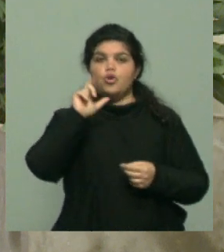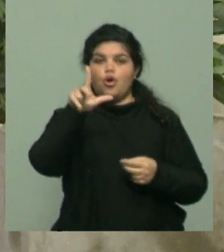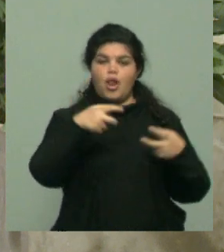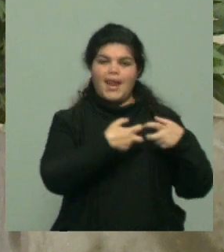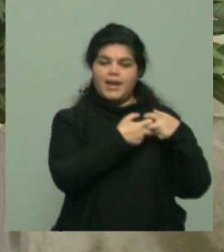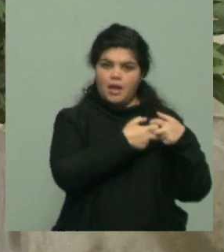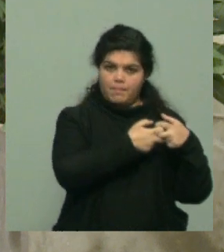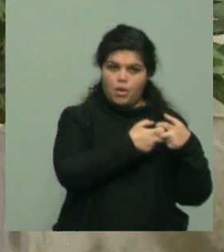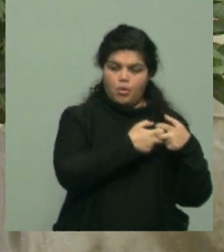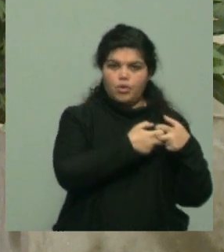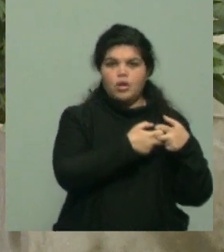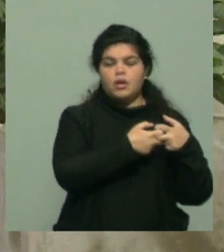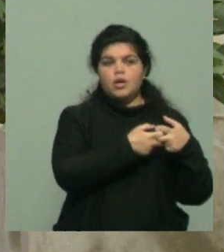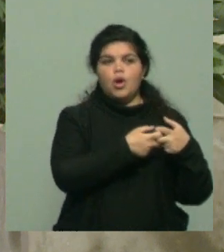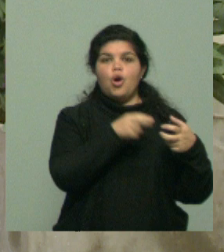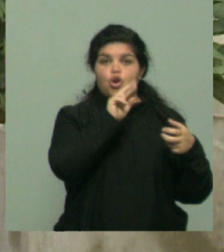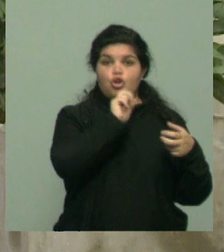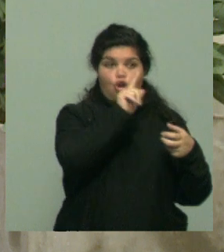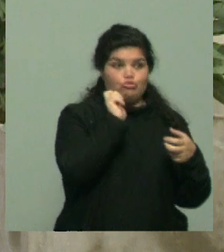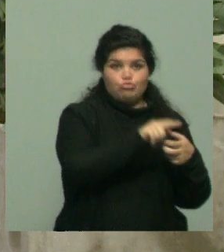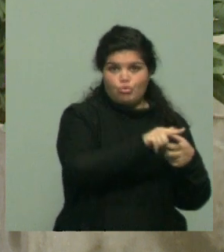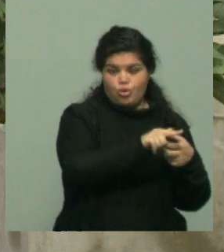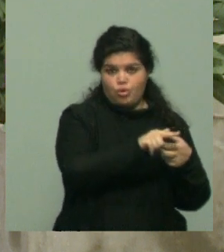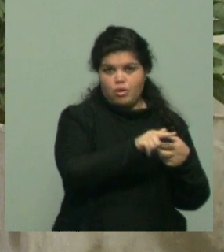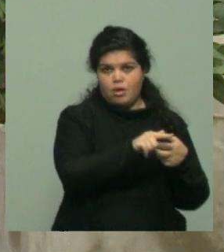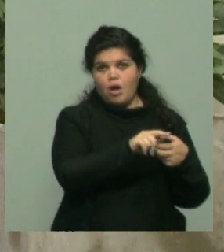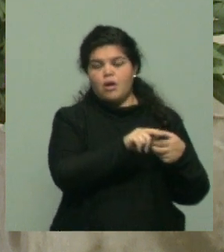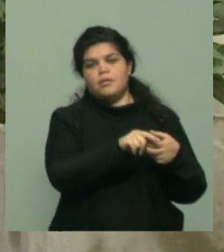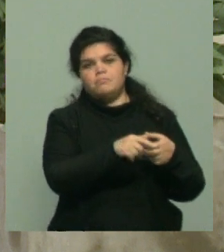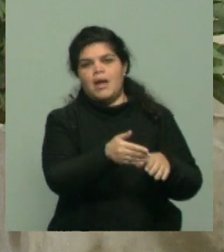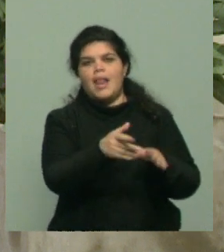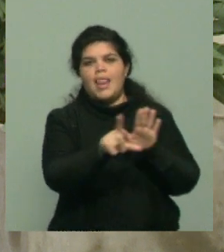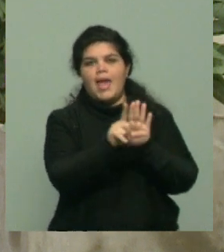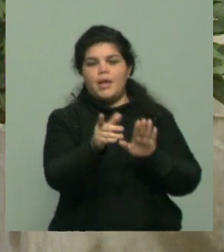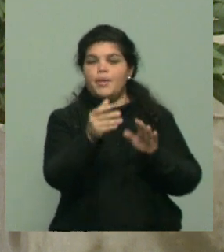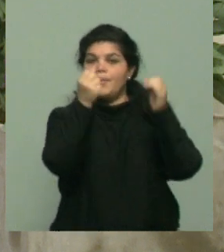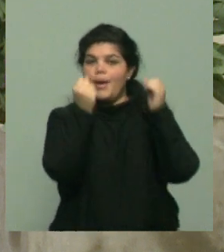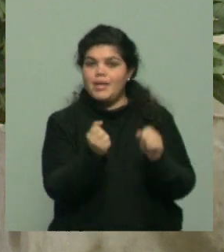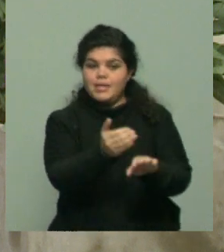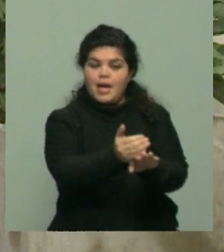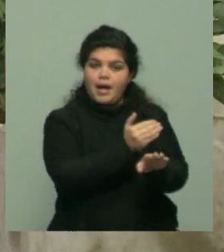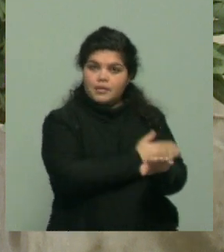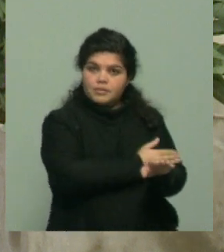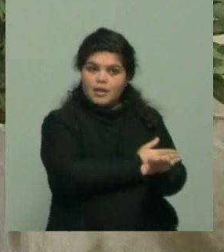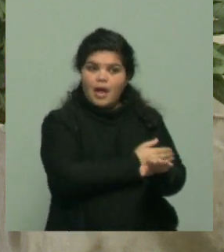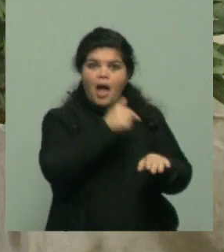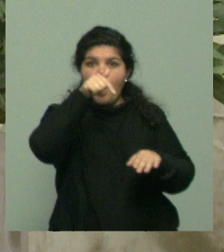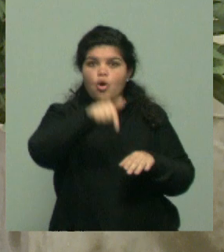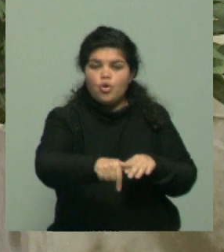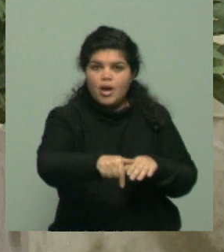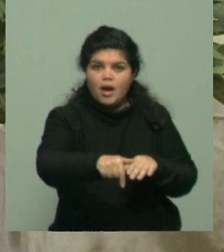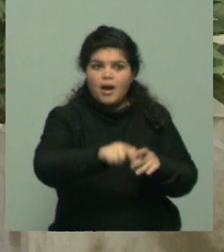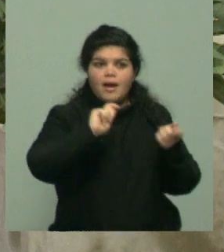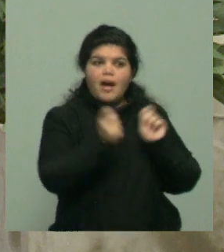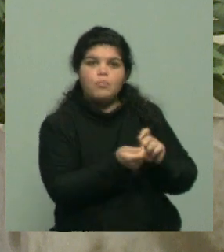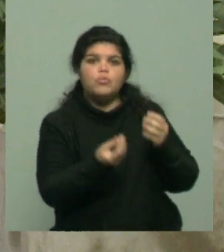aprobación de la ley bases? ¿Y cuál va a ser el rol ahora? Porque a veces da la sensación, y se ha criticado mucho, de hay una cuestión de pasividad más allá, digo,